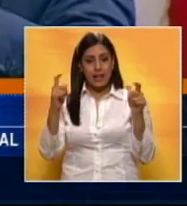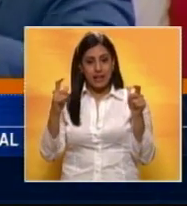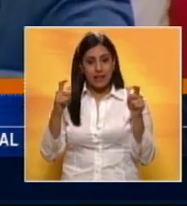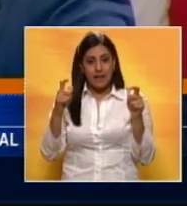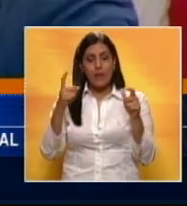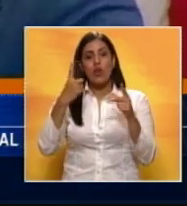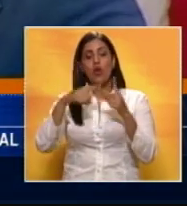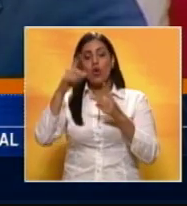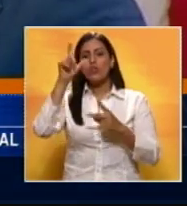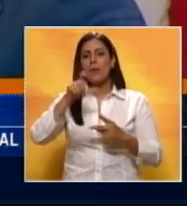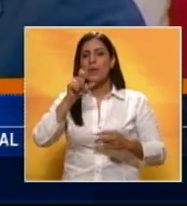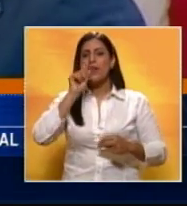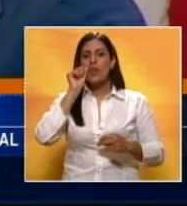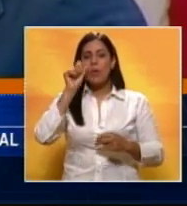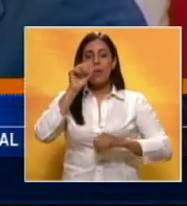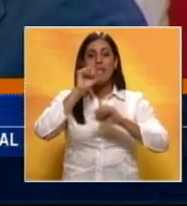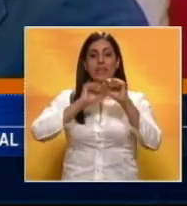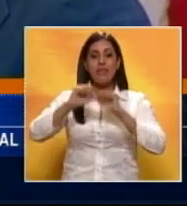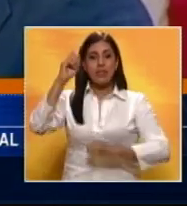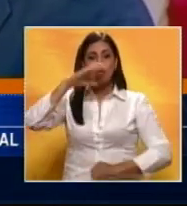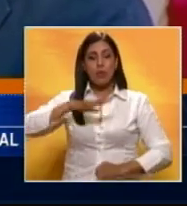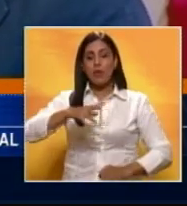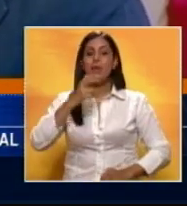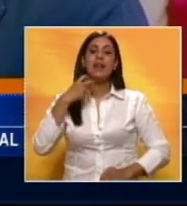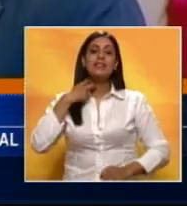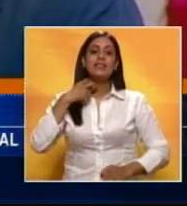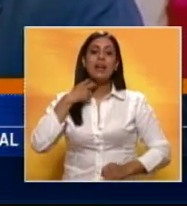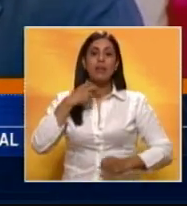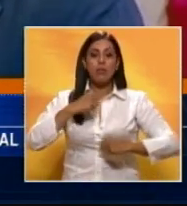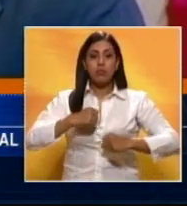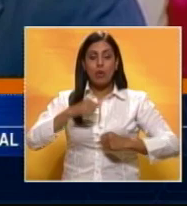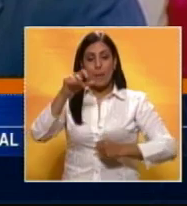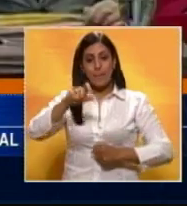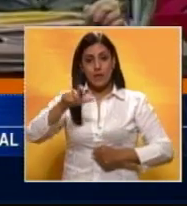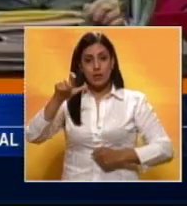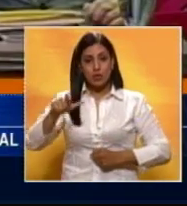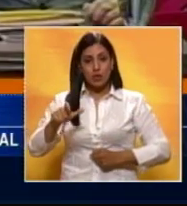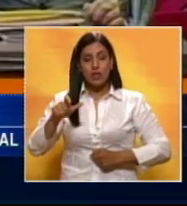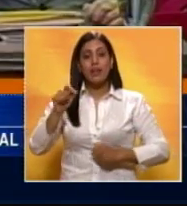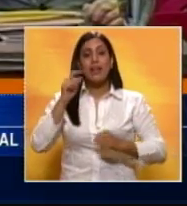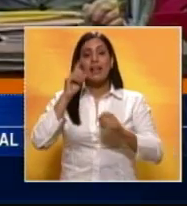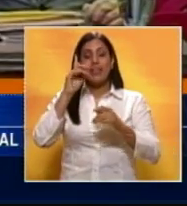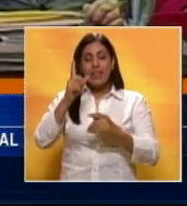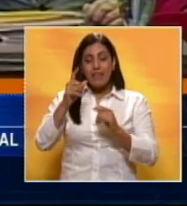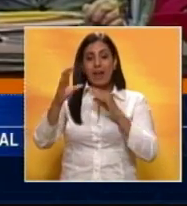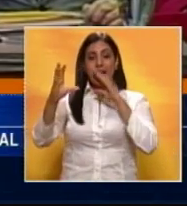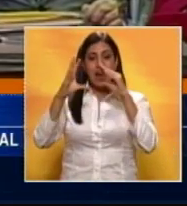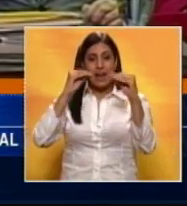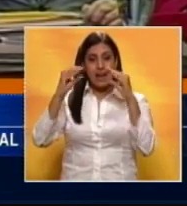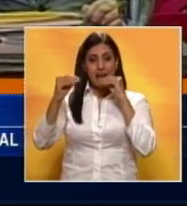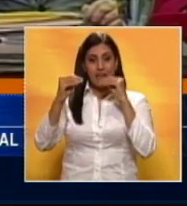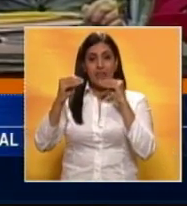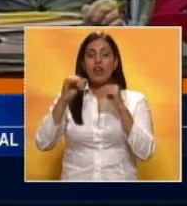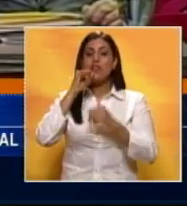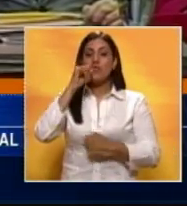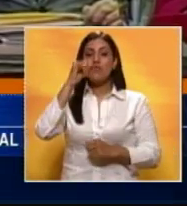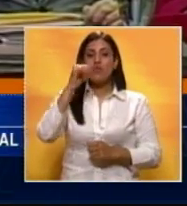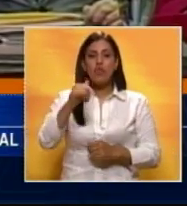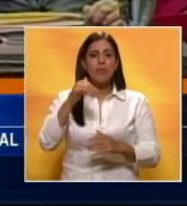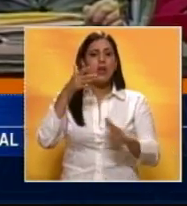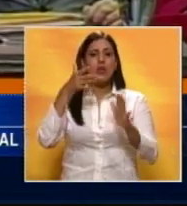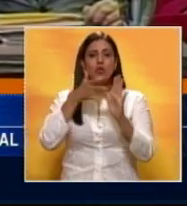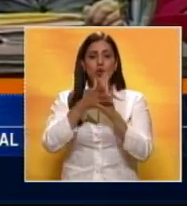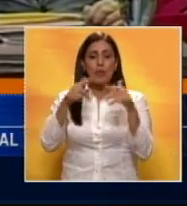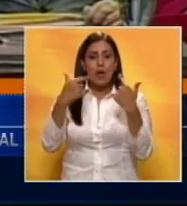República y al ciudadano Defensor del Pueblo y Presidente del Poder Ciudadano que en su debida intervención informen